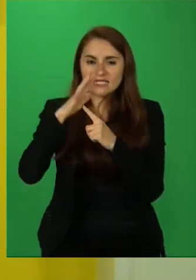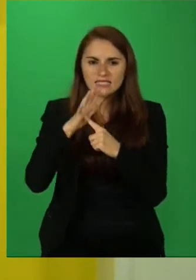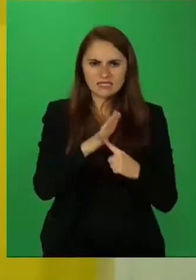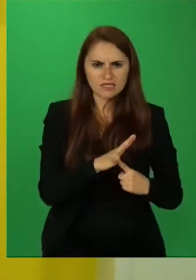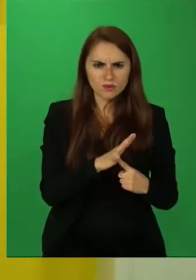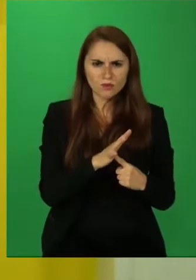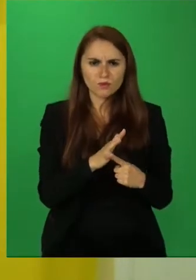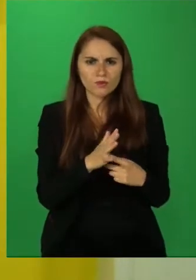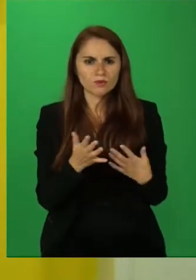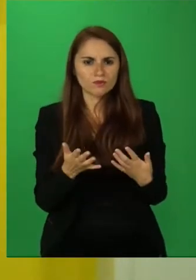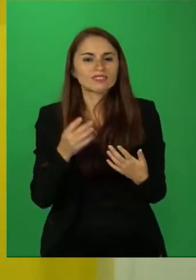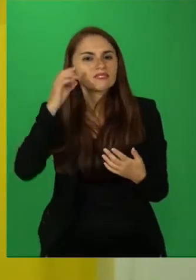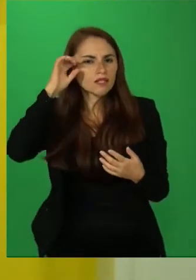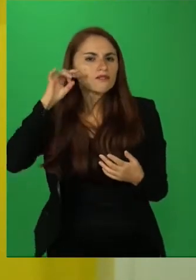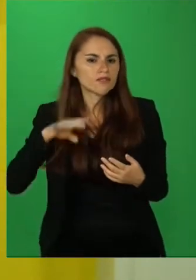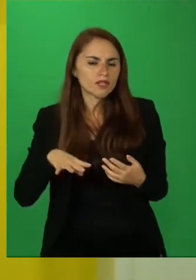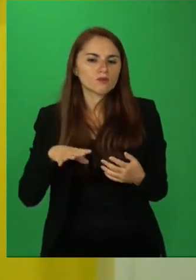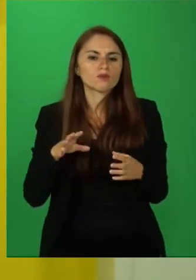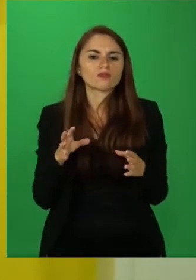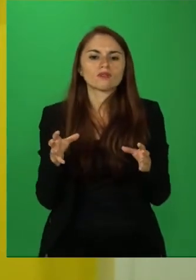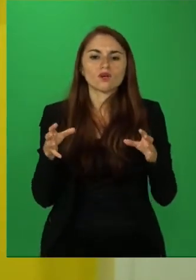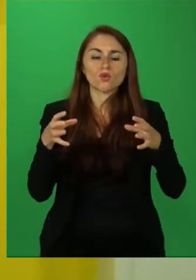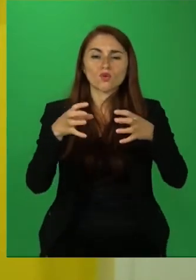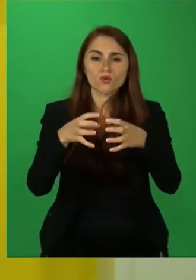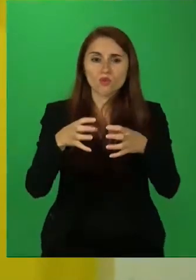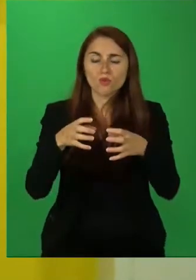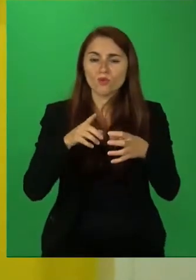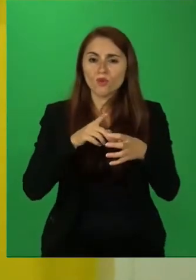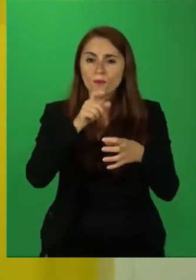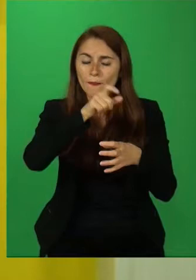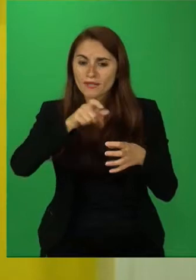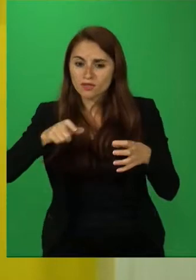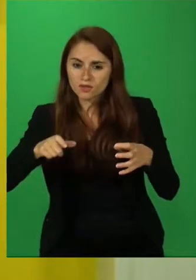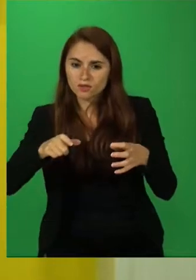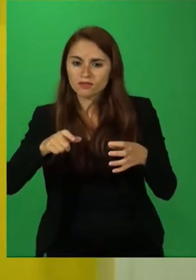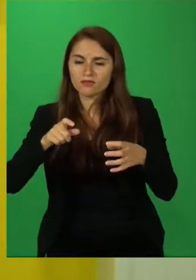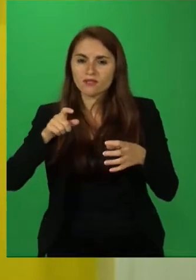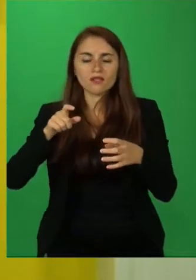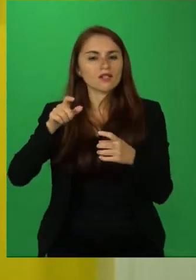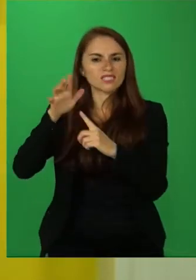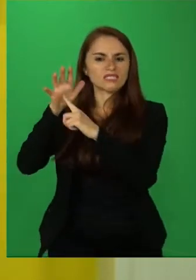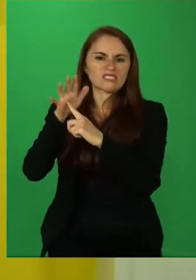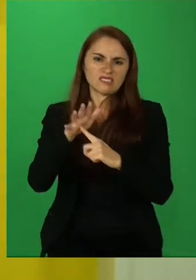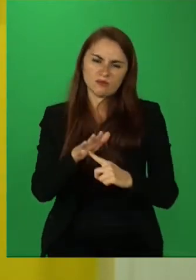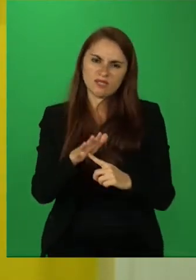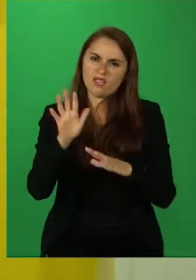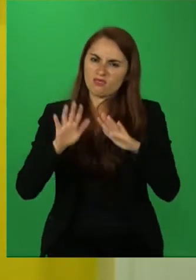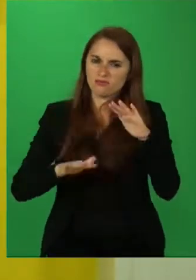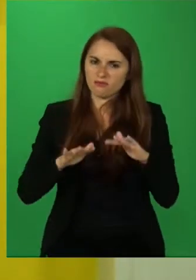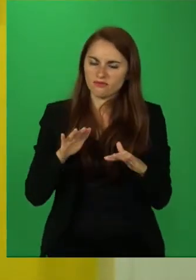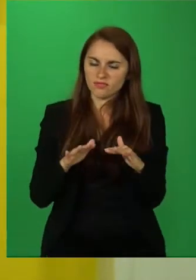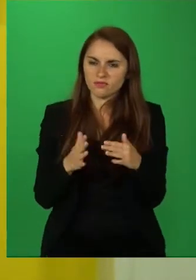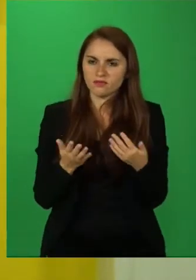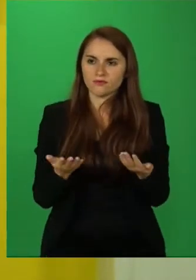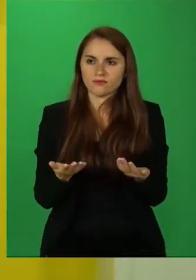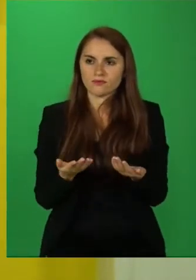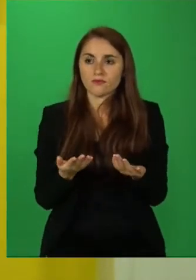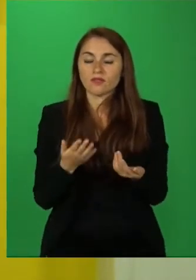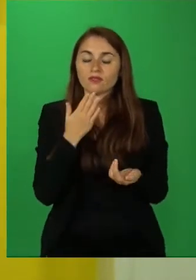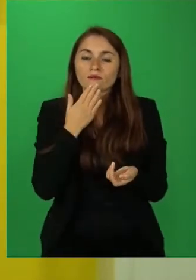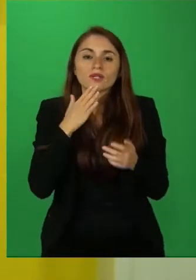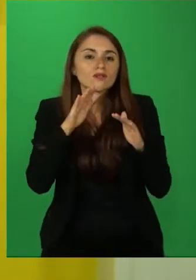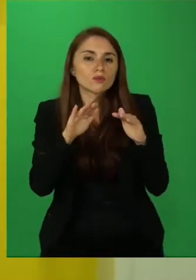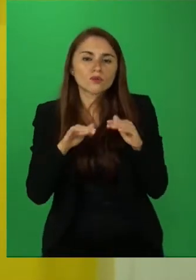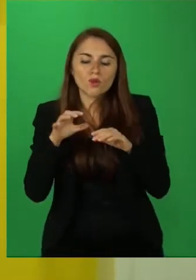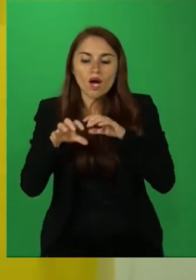el racismo es la discriminación por etnia. Lo mismo, por ejemplo, si hablamos del derecho de los